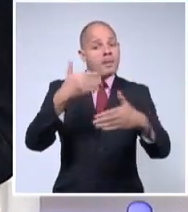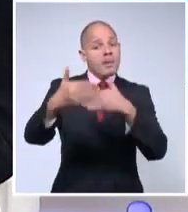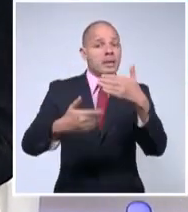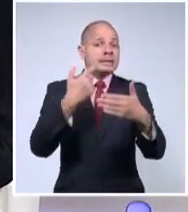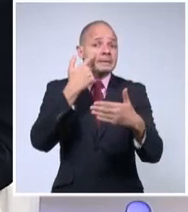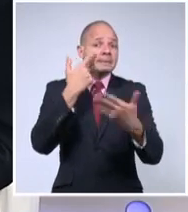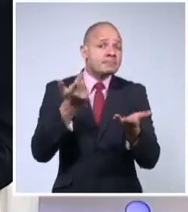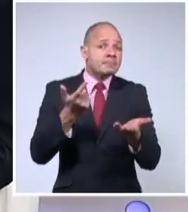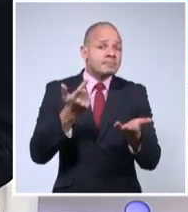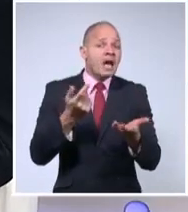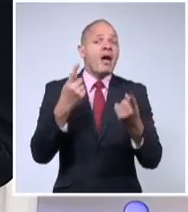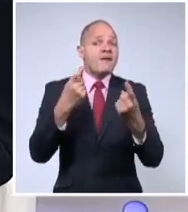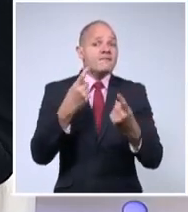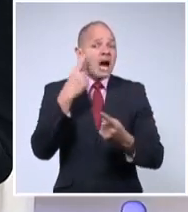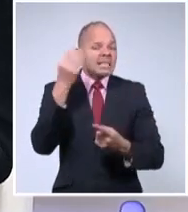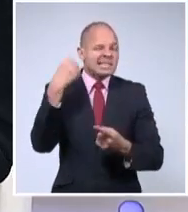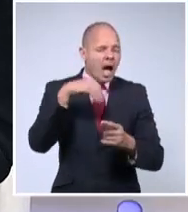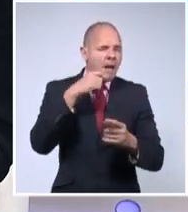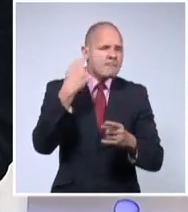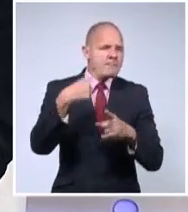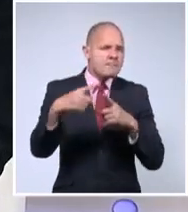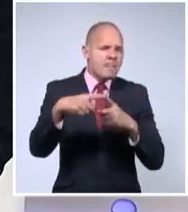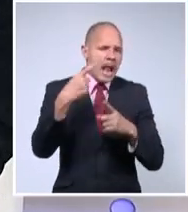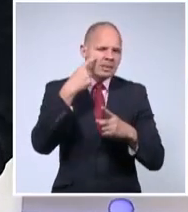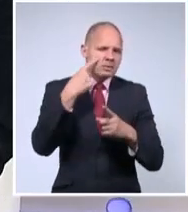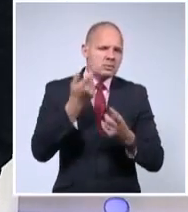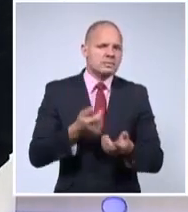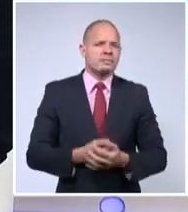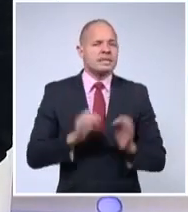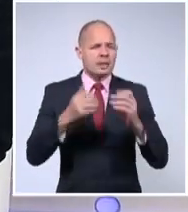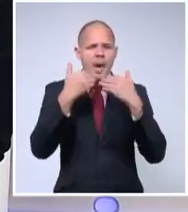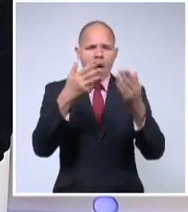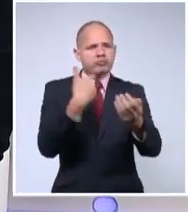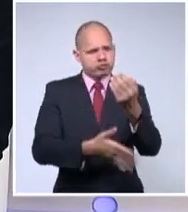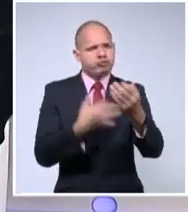cada vez más elementos para juzgar y hacerlo con la verdad. Gracias a todas y todos.